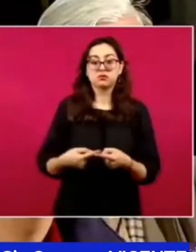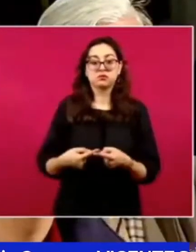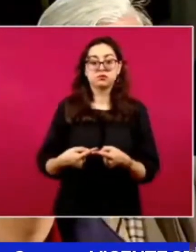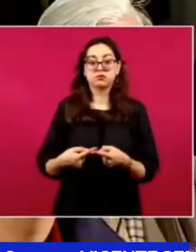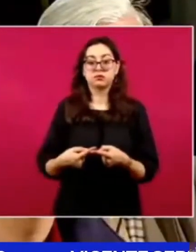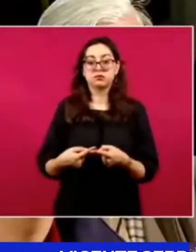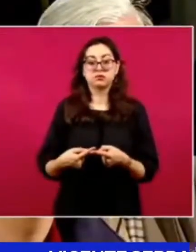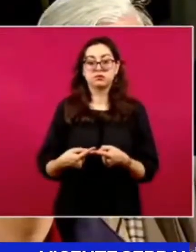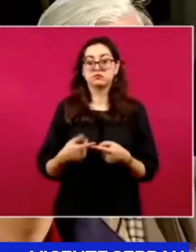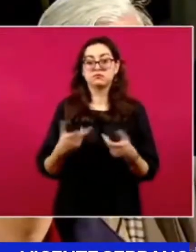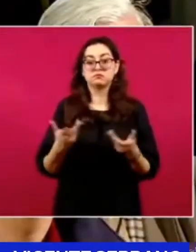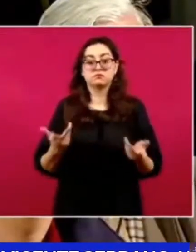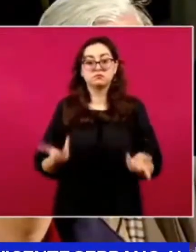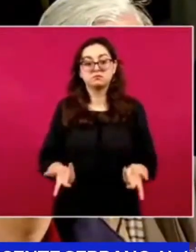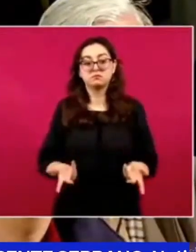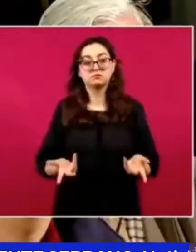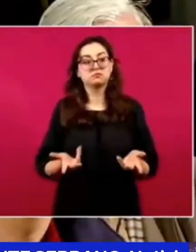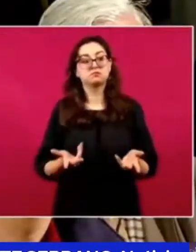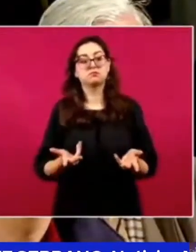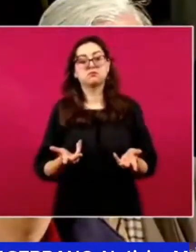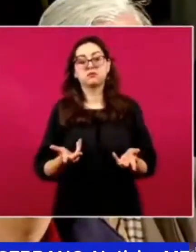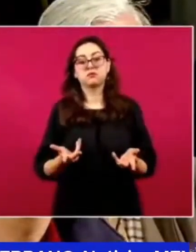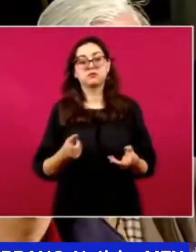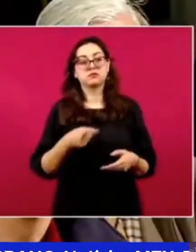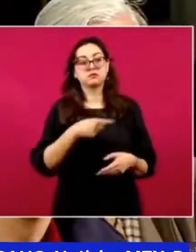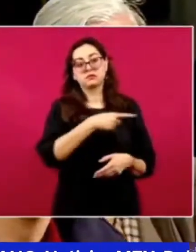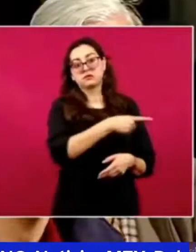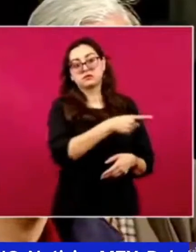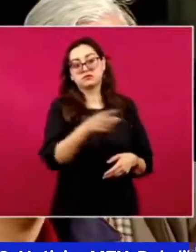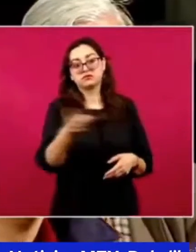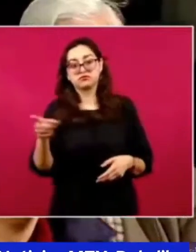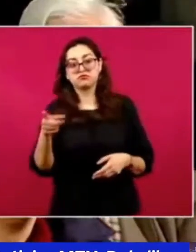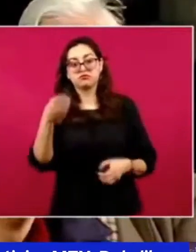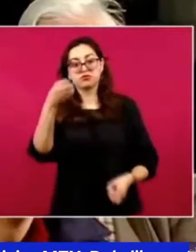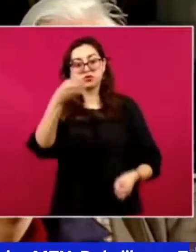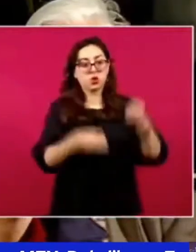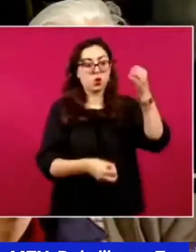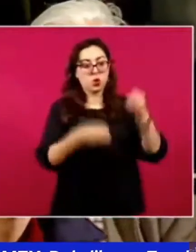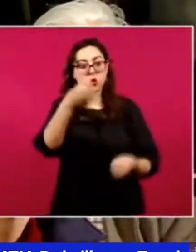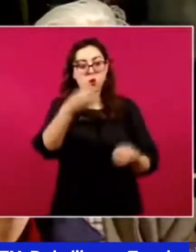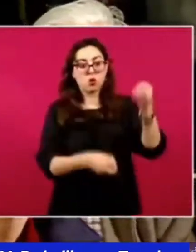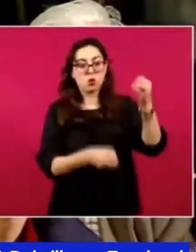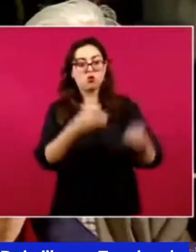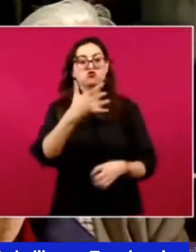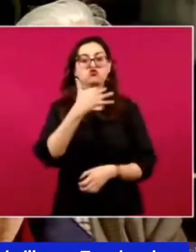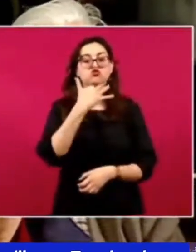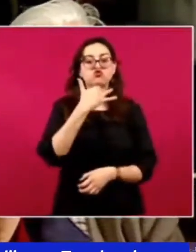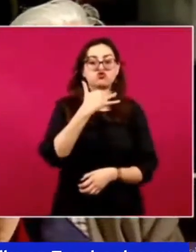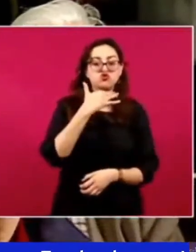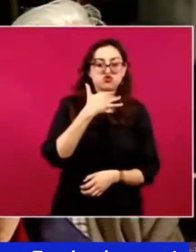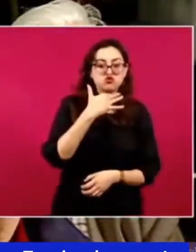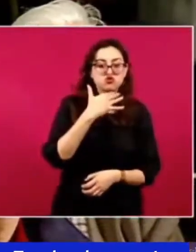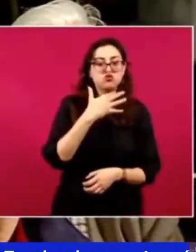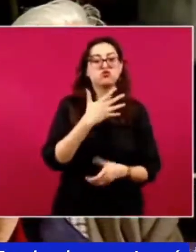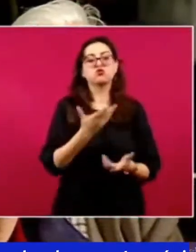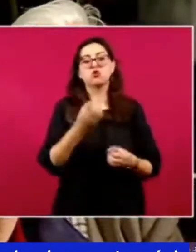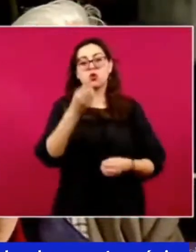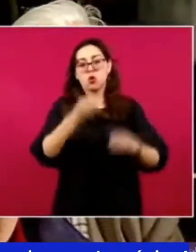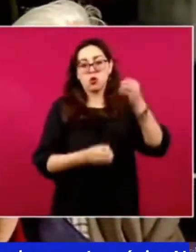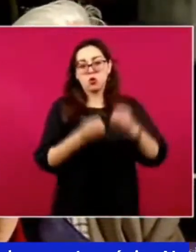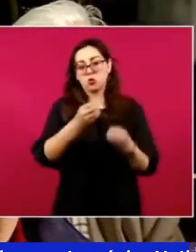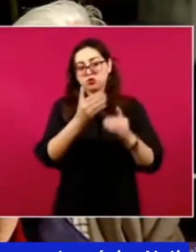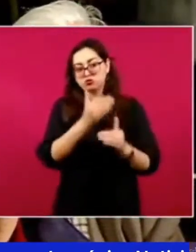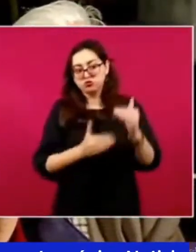digamos, un solapamiento desde la Suprema Corte de Justicia hacia los jueces, magistrados e incluso ministros que